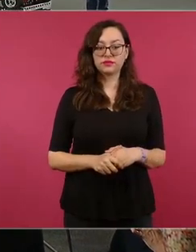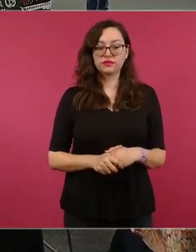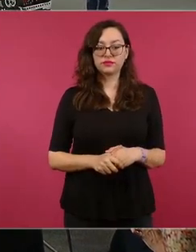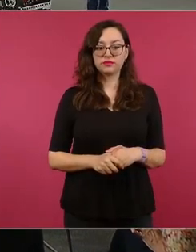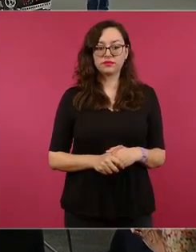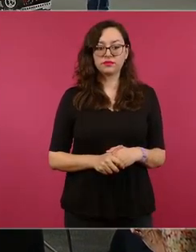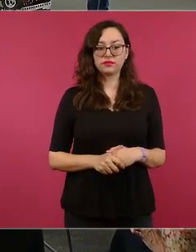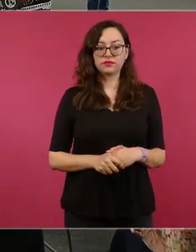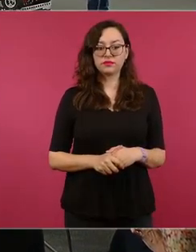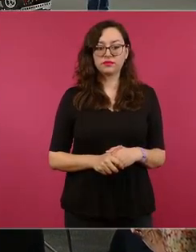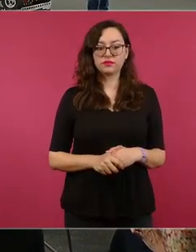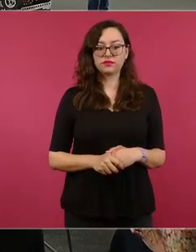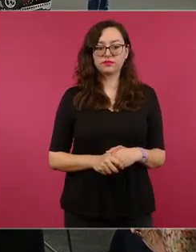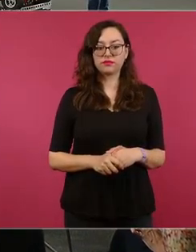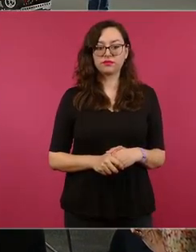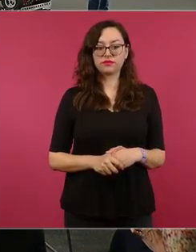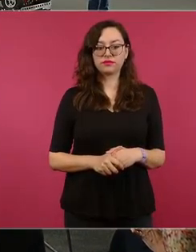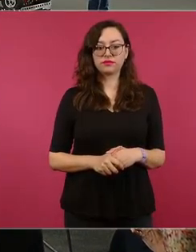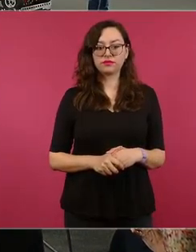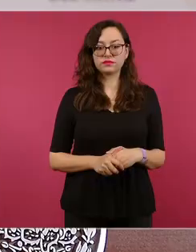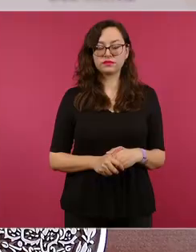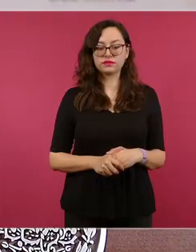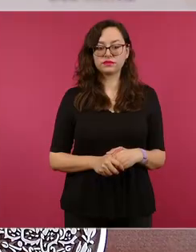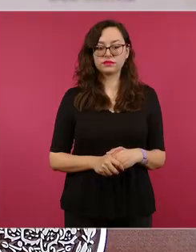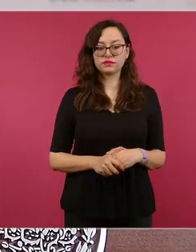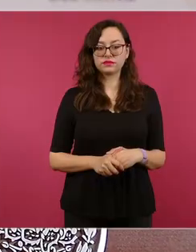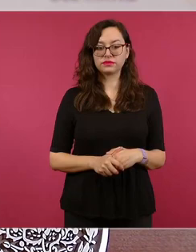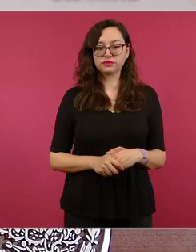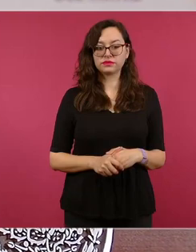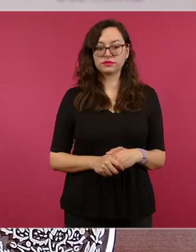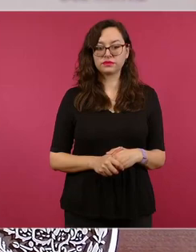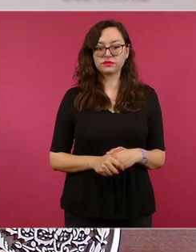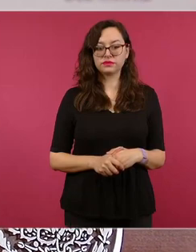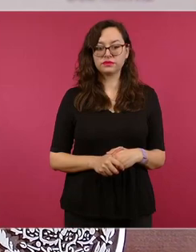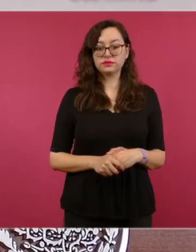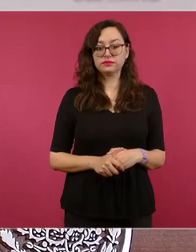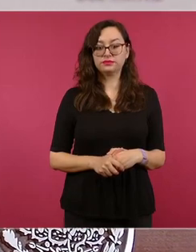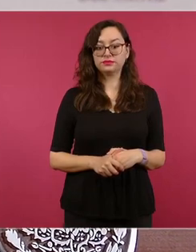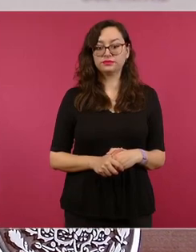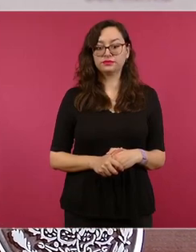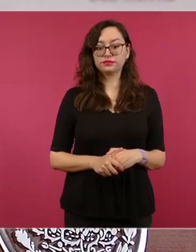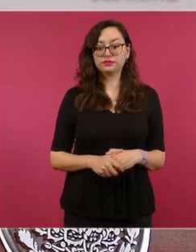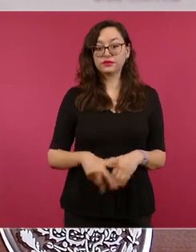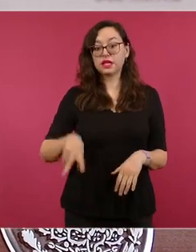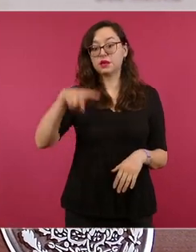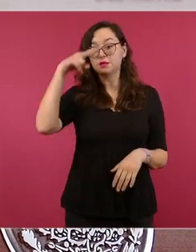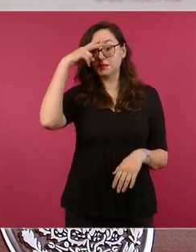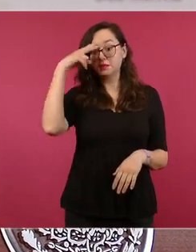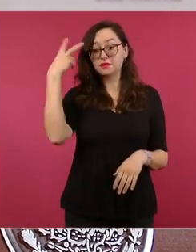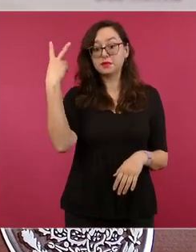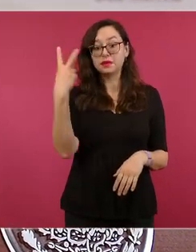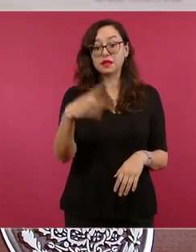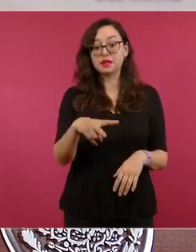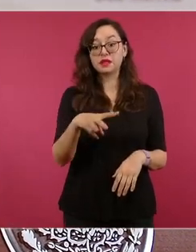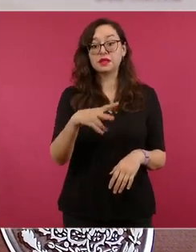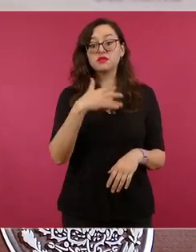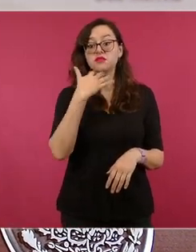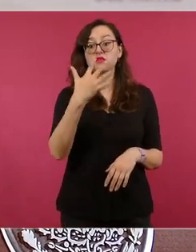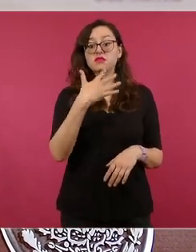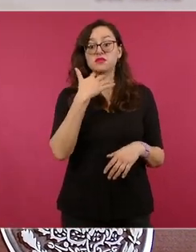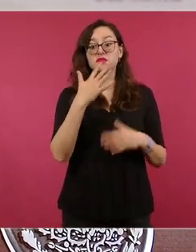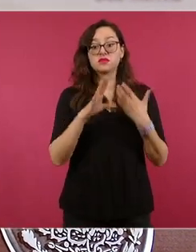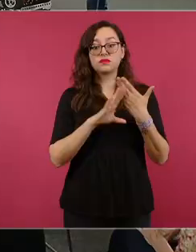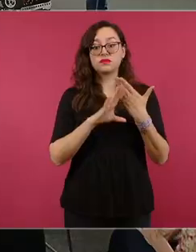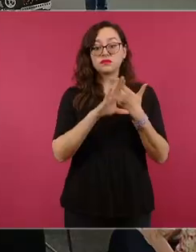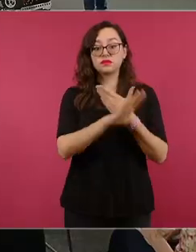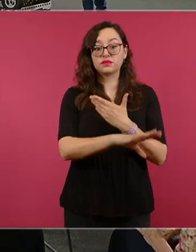Instituto Mexicano contra la Corrupción. Contra la Corrupción, así se llama. Instituto Mexicano contra la Corrupción. Lo creó Claudio.